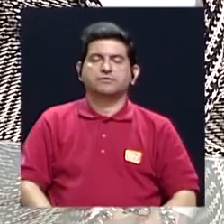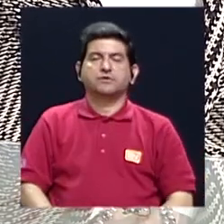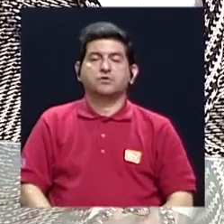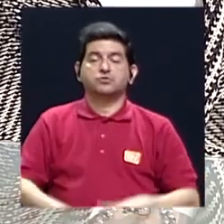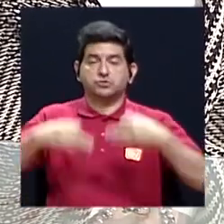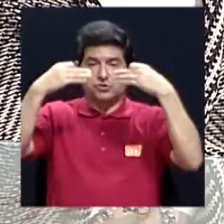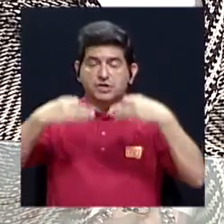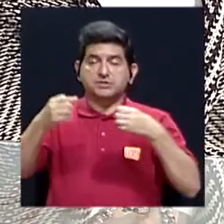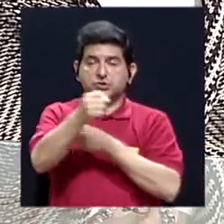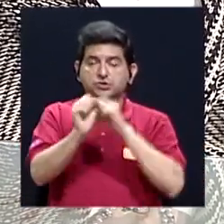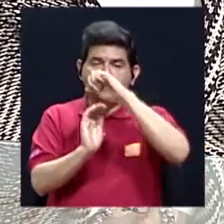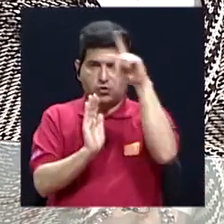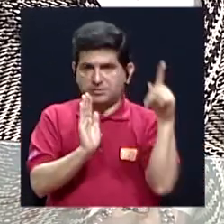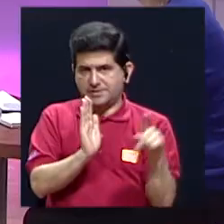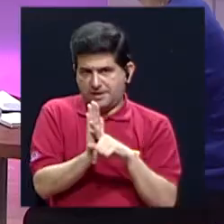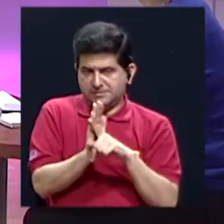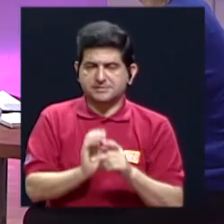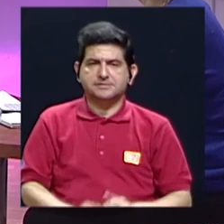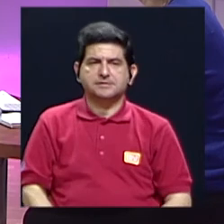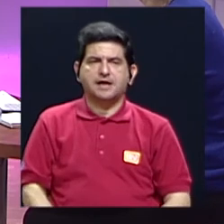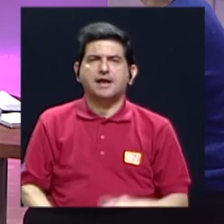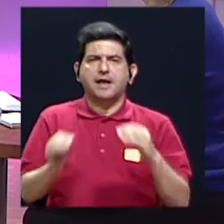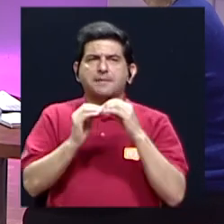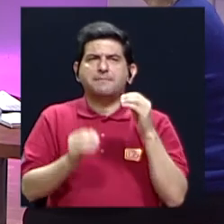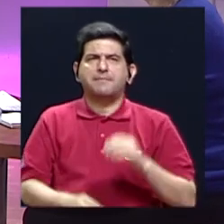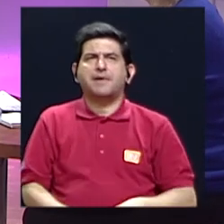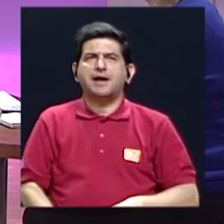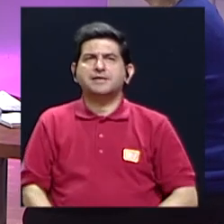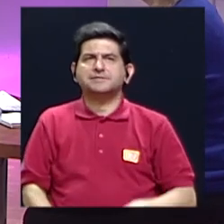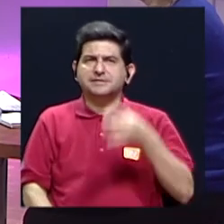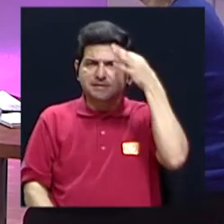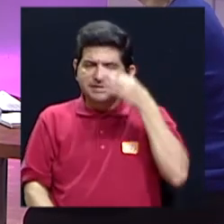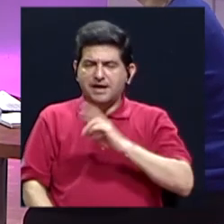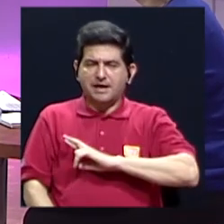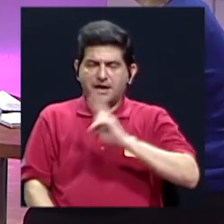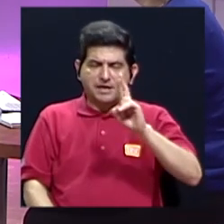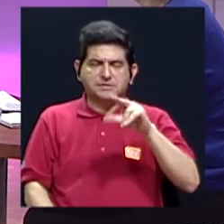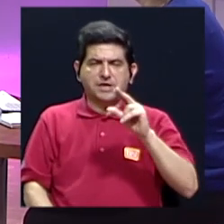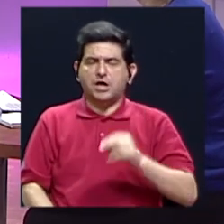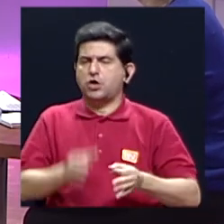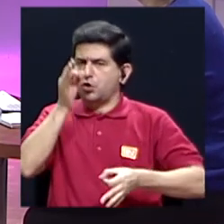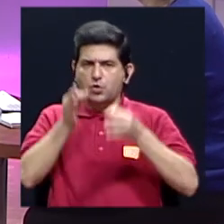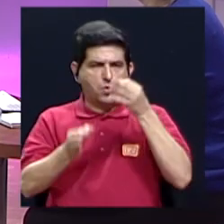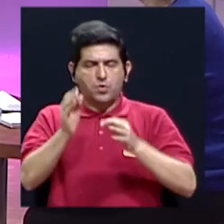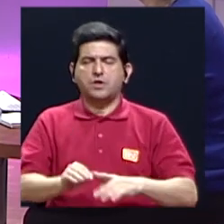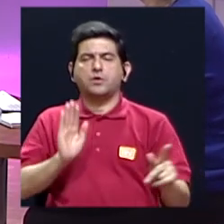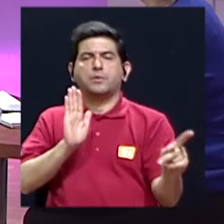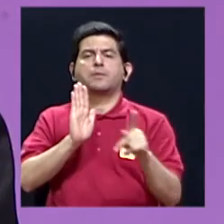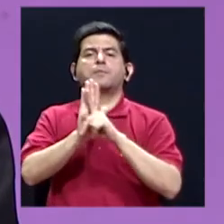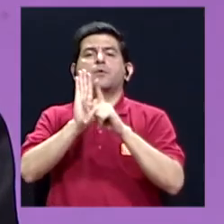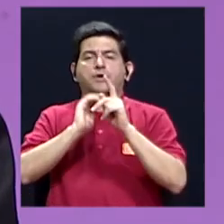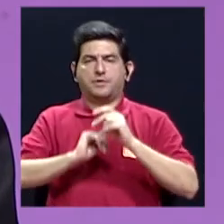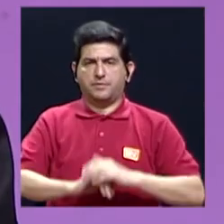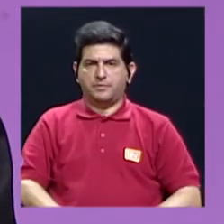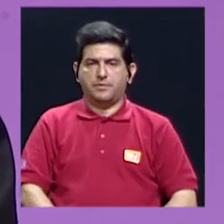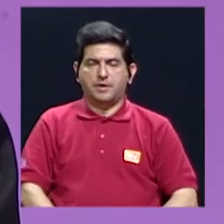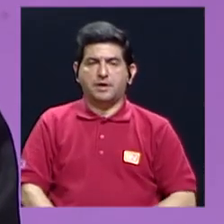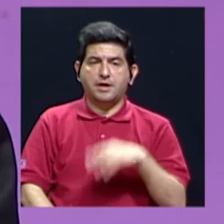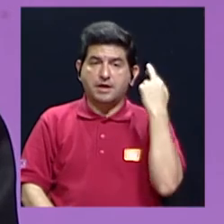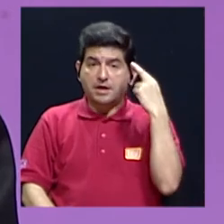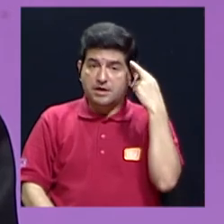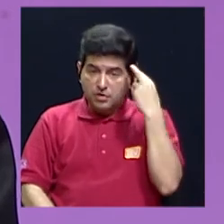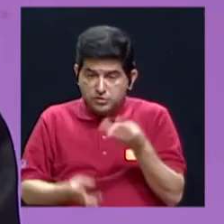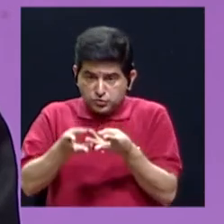decisión de la Sala Constitucional, más teológica que jurídica, en mi opinión, vino a prohibir y a